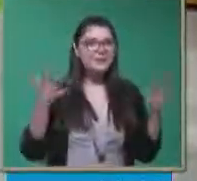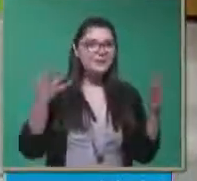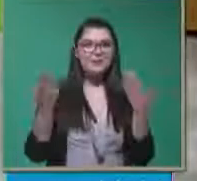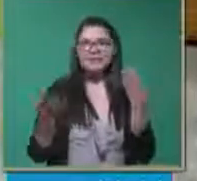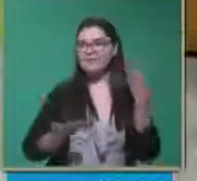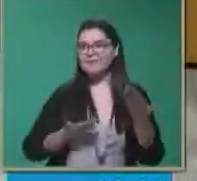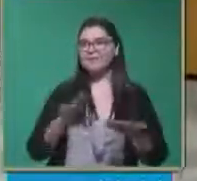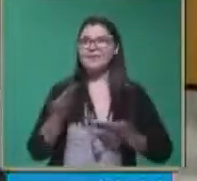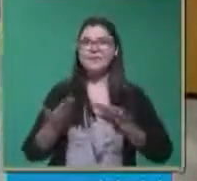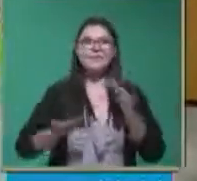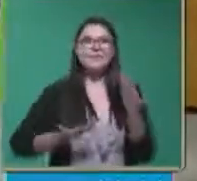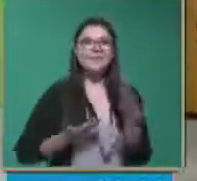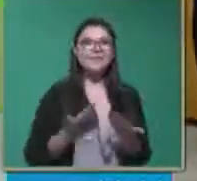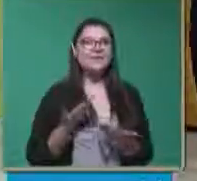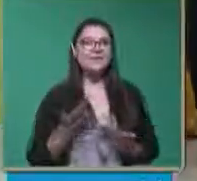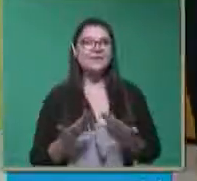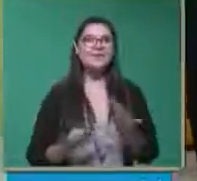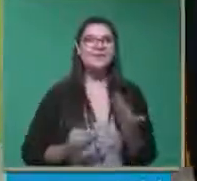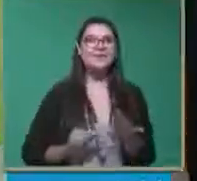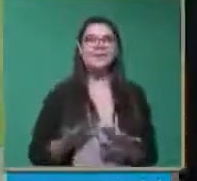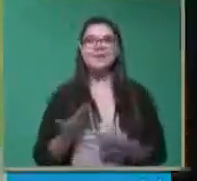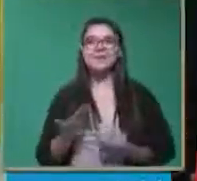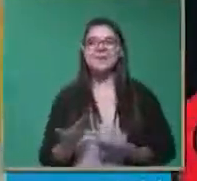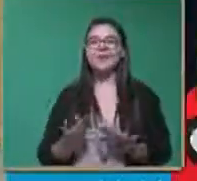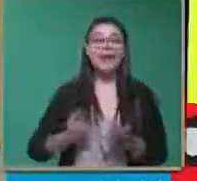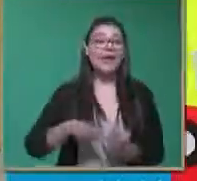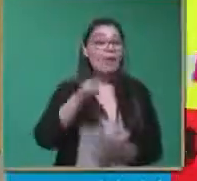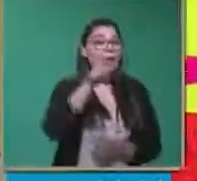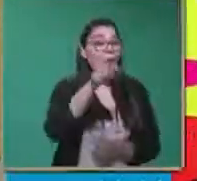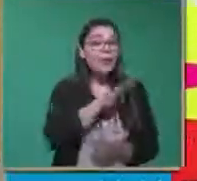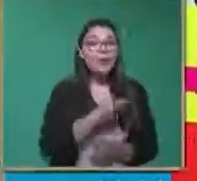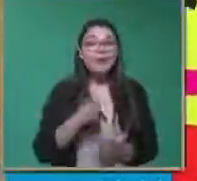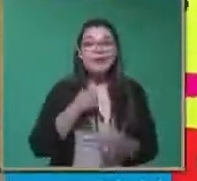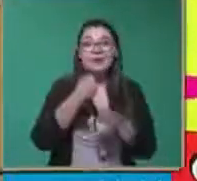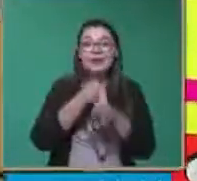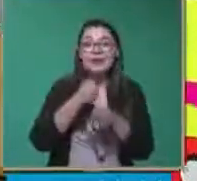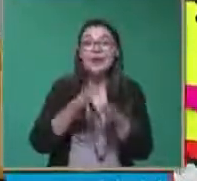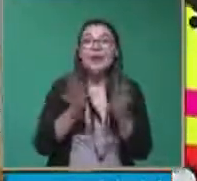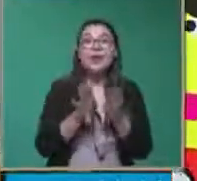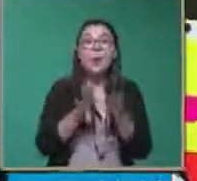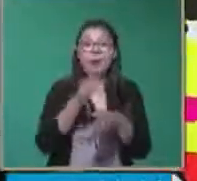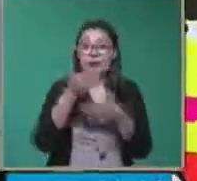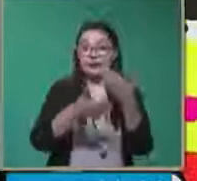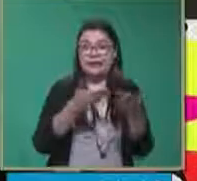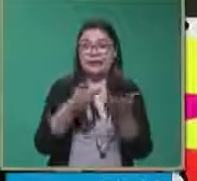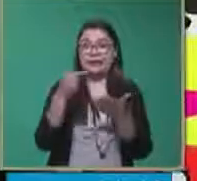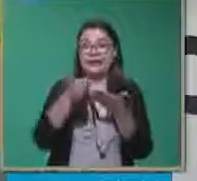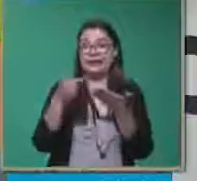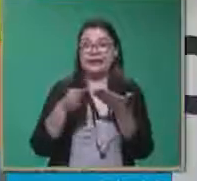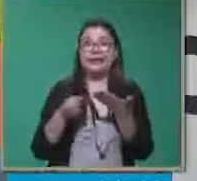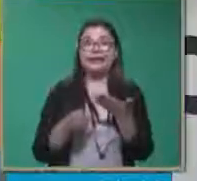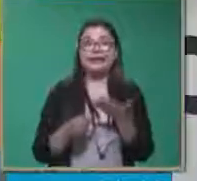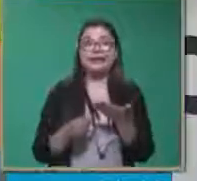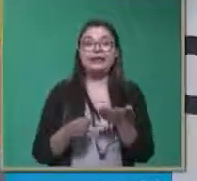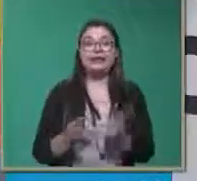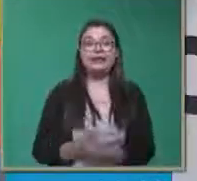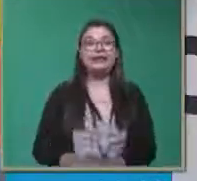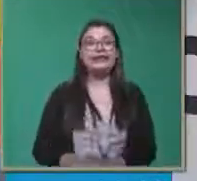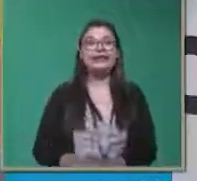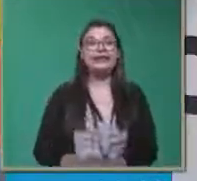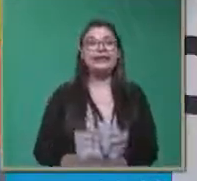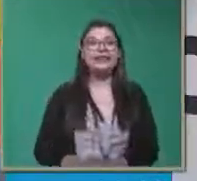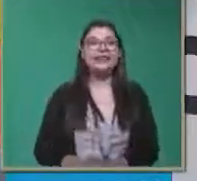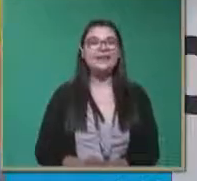practiques cómo seguir instrucciones en lengua materna español y cómo se escriben adecuadamente.